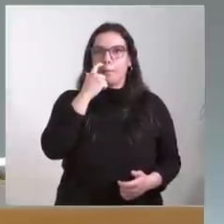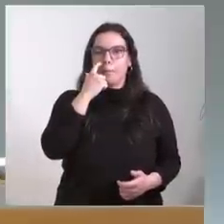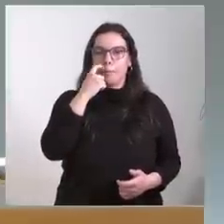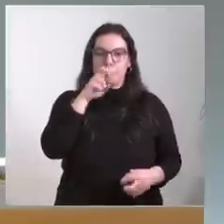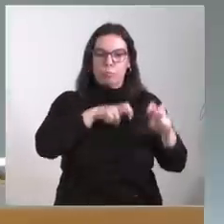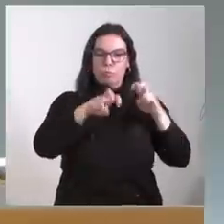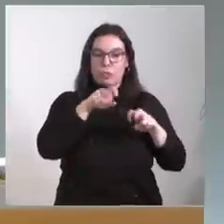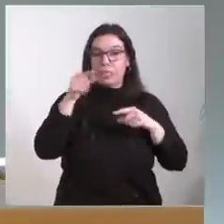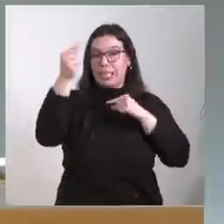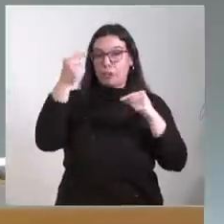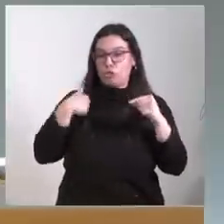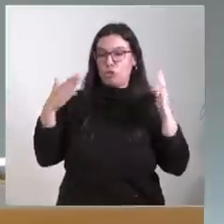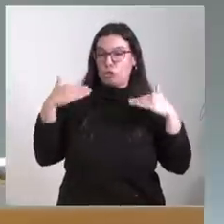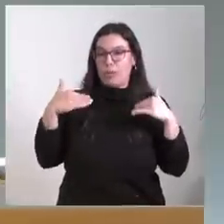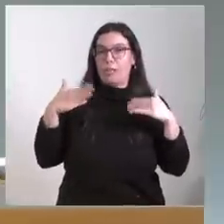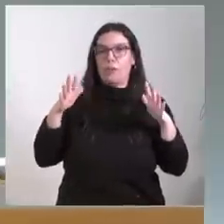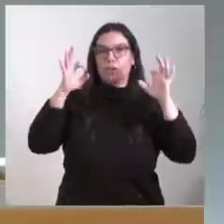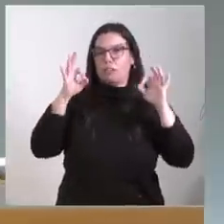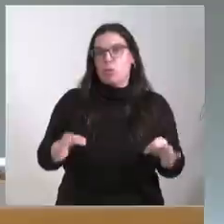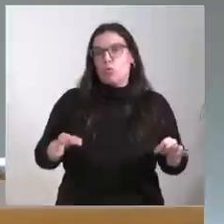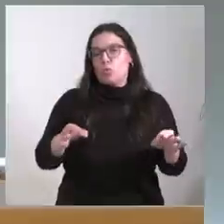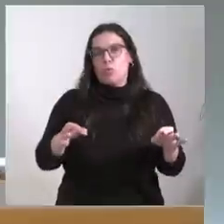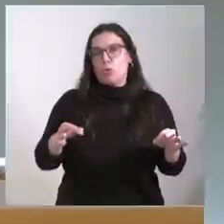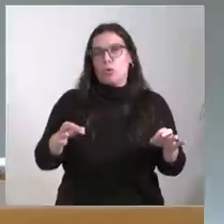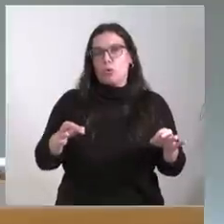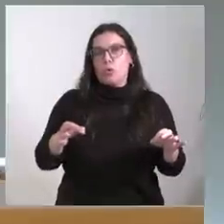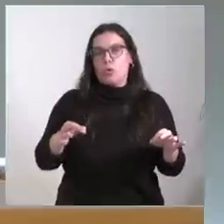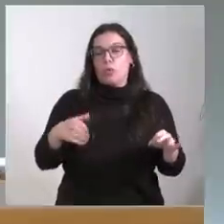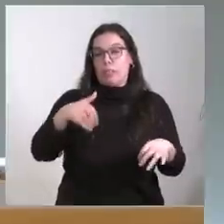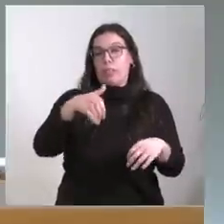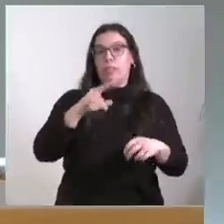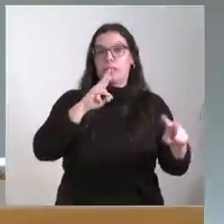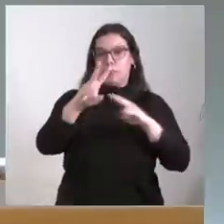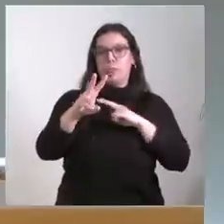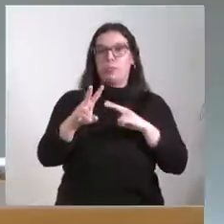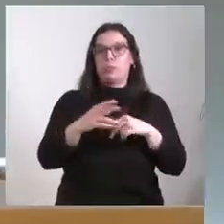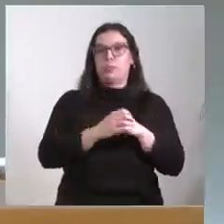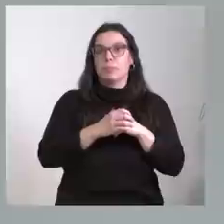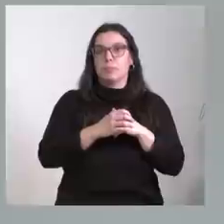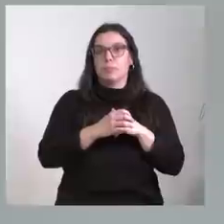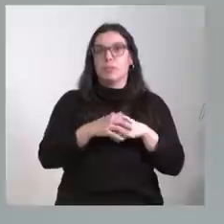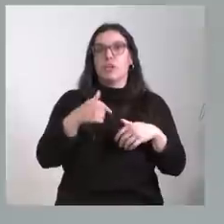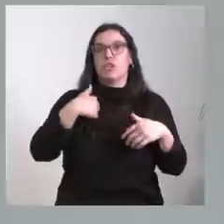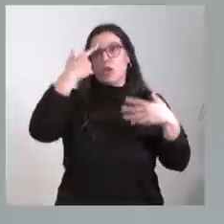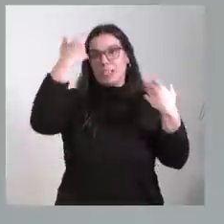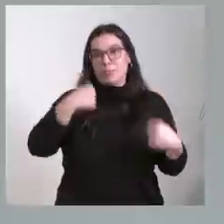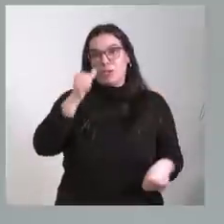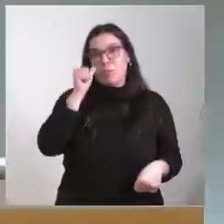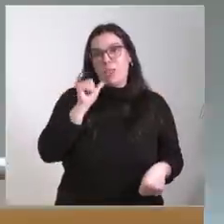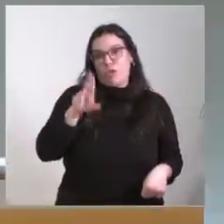pues ese dato no lo tengo pero estoy seguro que pronto lo podemos aclarar Yo es que no no sé mucho de embarazos